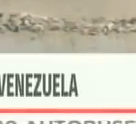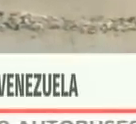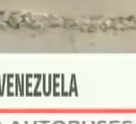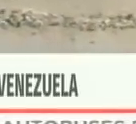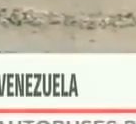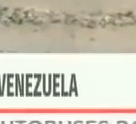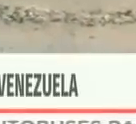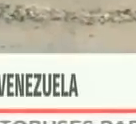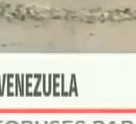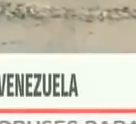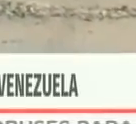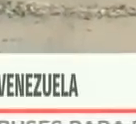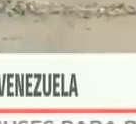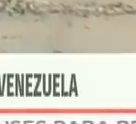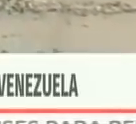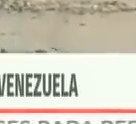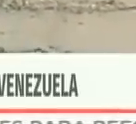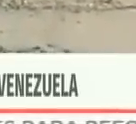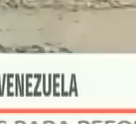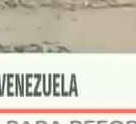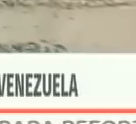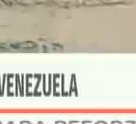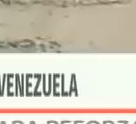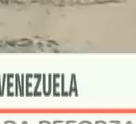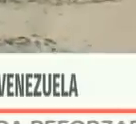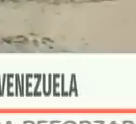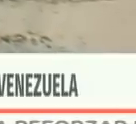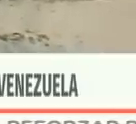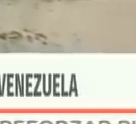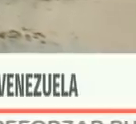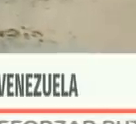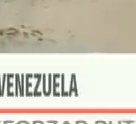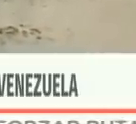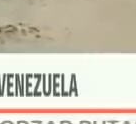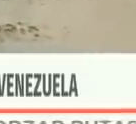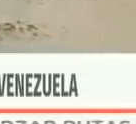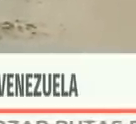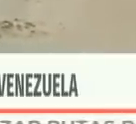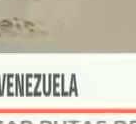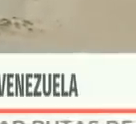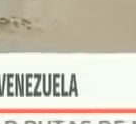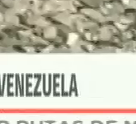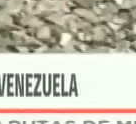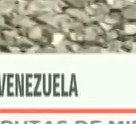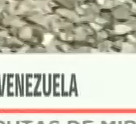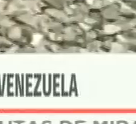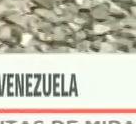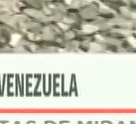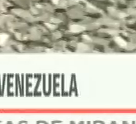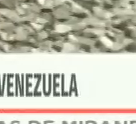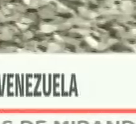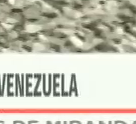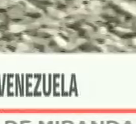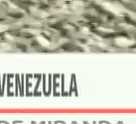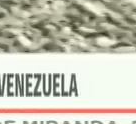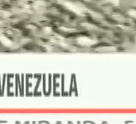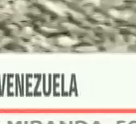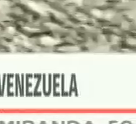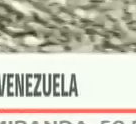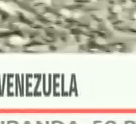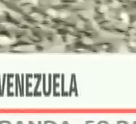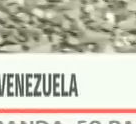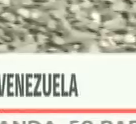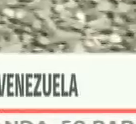una oportunidad en el Metro de Caracas y ahora aquí en el IFE está demostrando la clase trabajadora que puede desarrollar trabajos importantísimos. Son